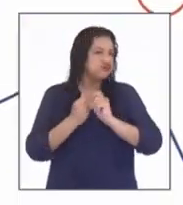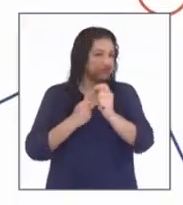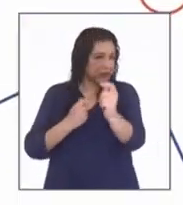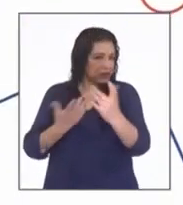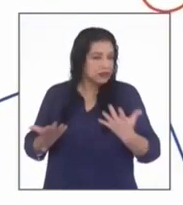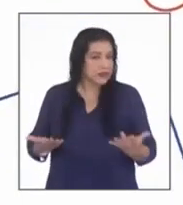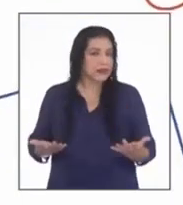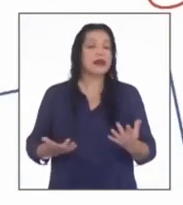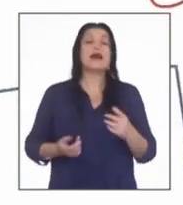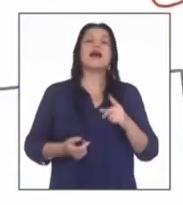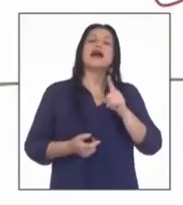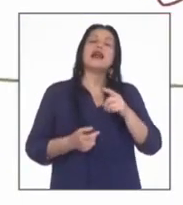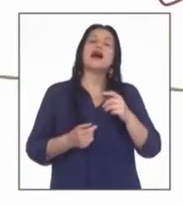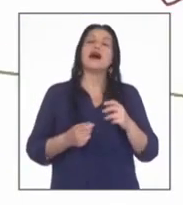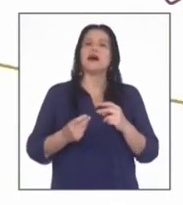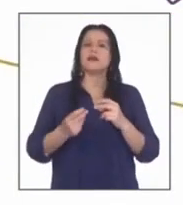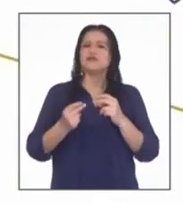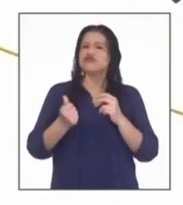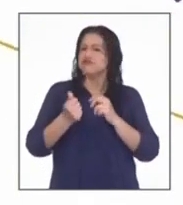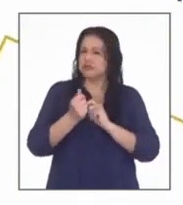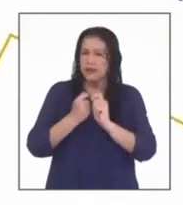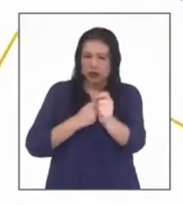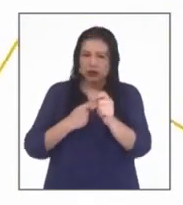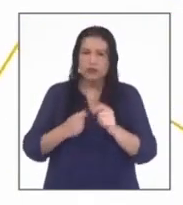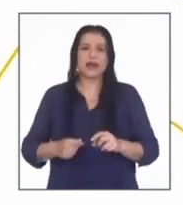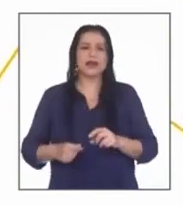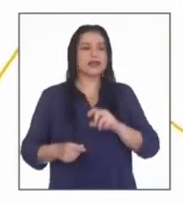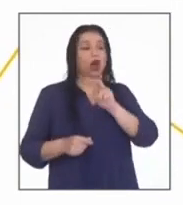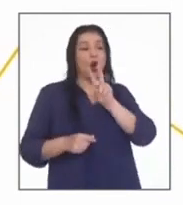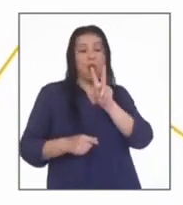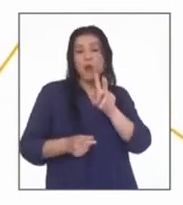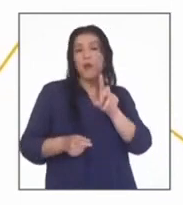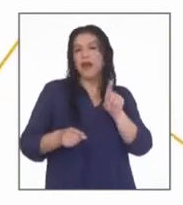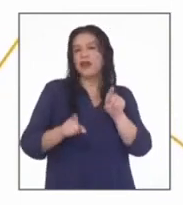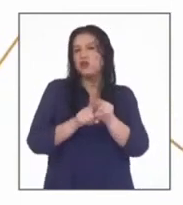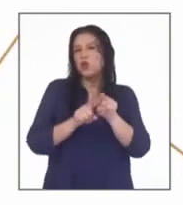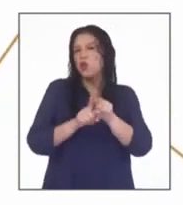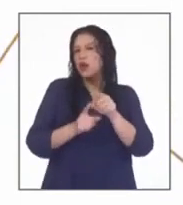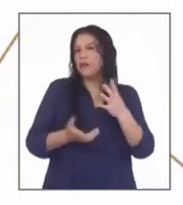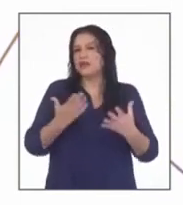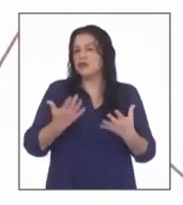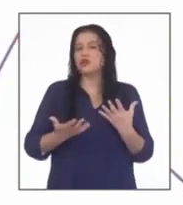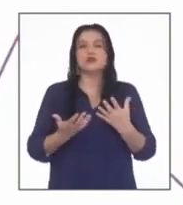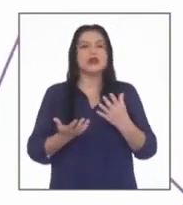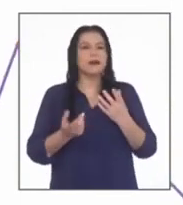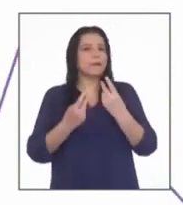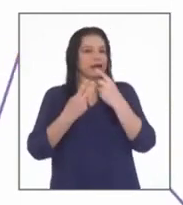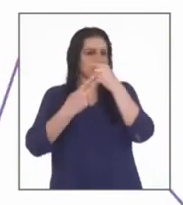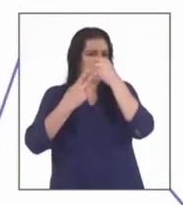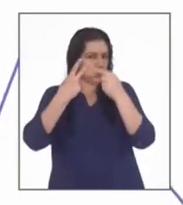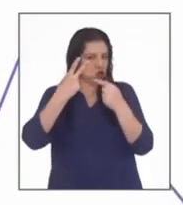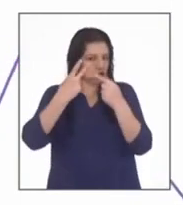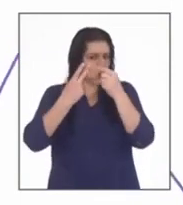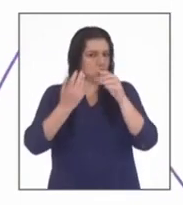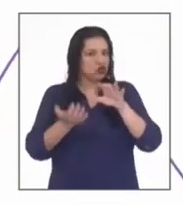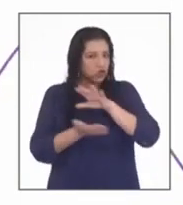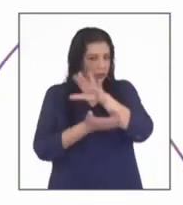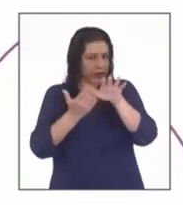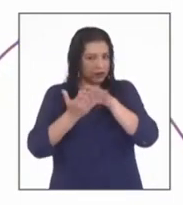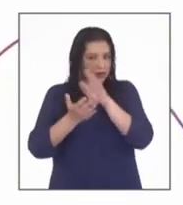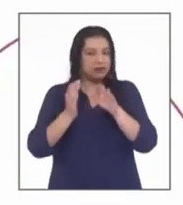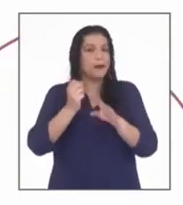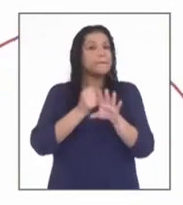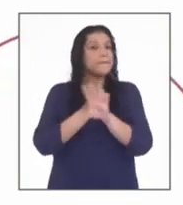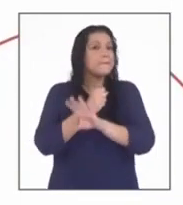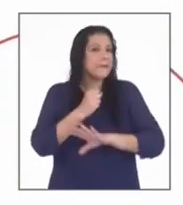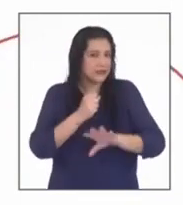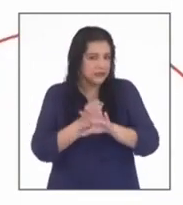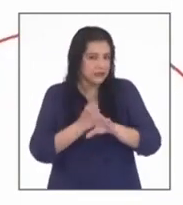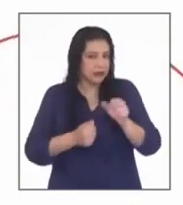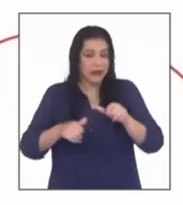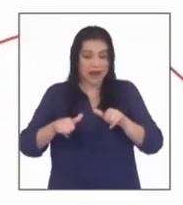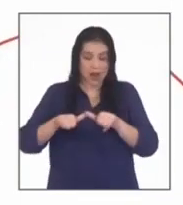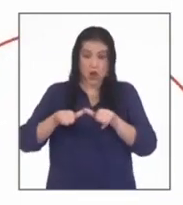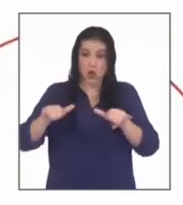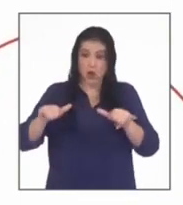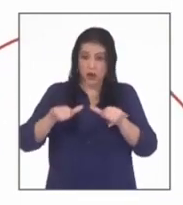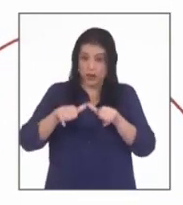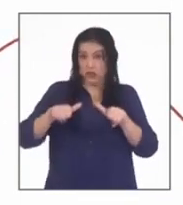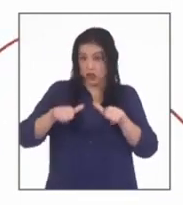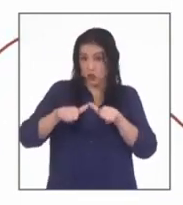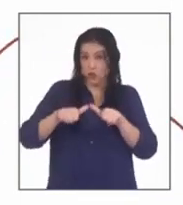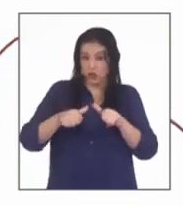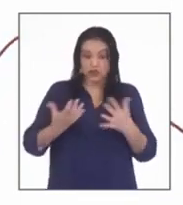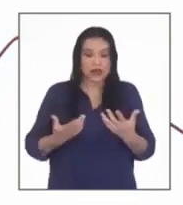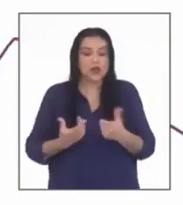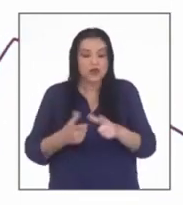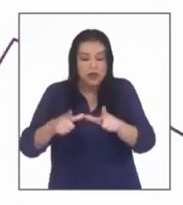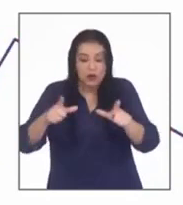Y repito, la velocidad v es una magnitud física que combina dos magnitudes fundamentales, la longitud, o sea,